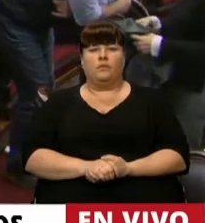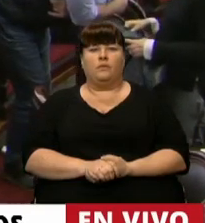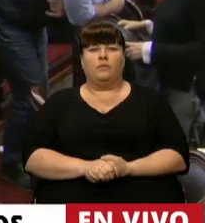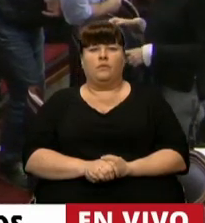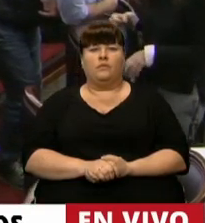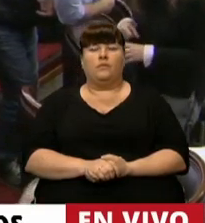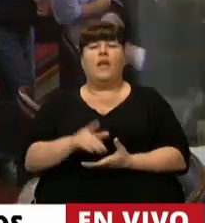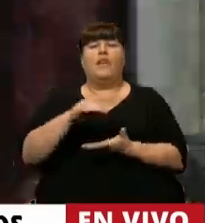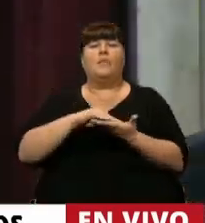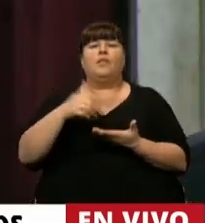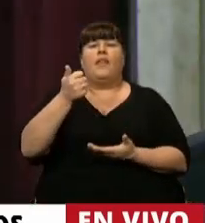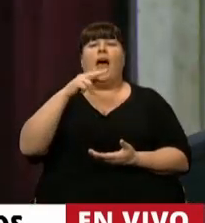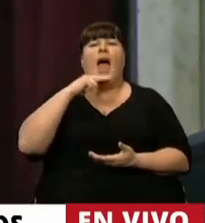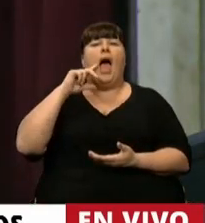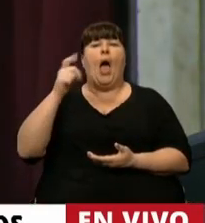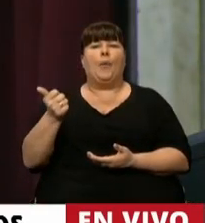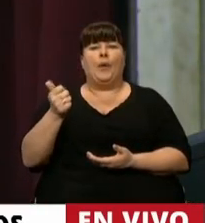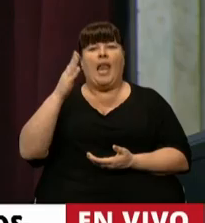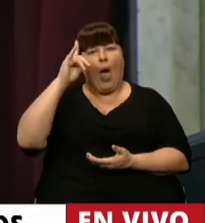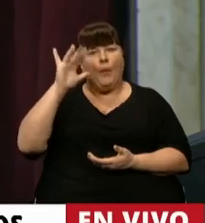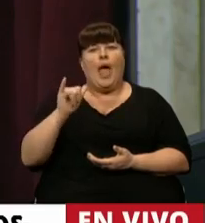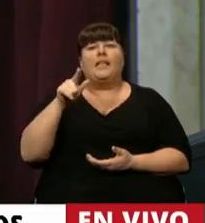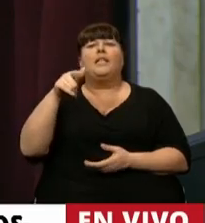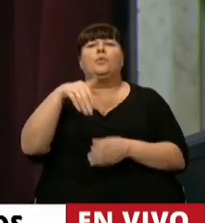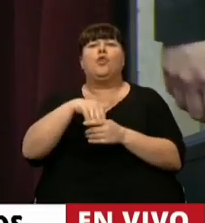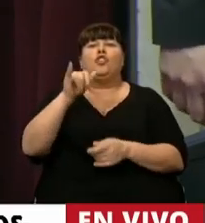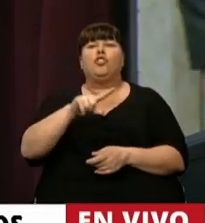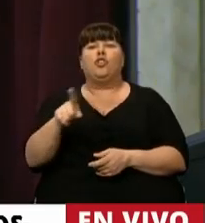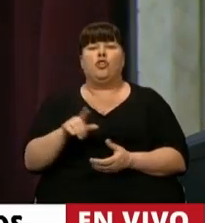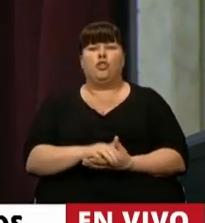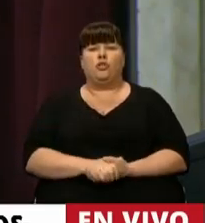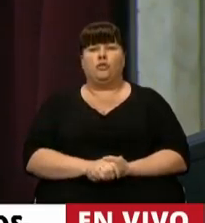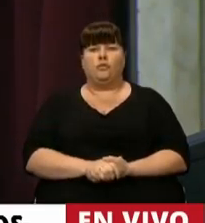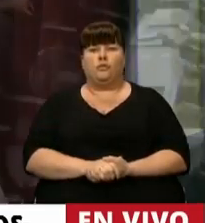diputada ávila beatriz el sentido de su voto